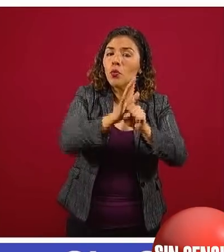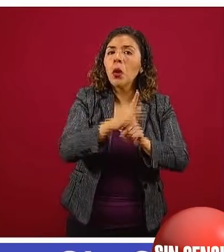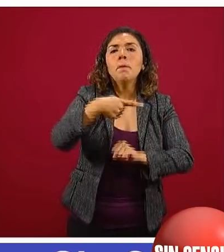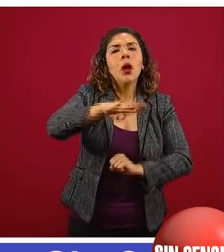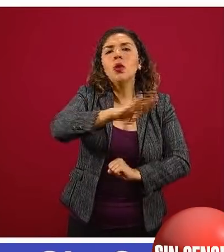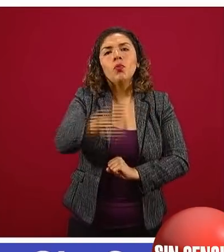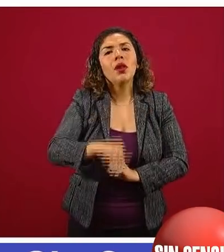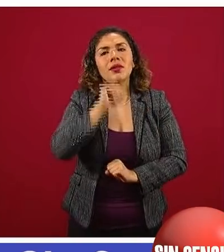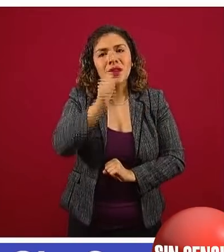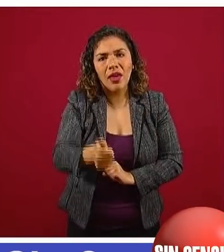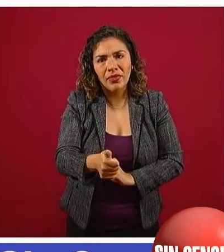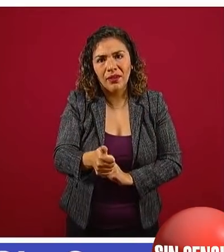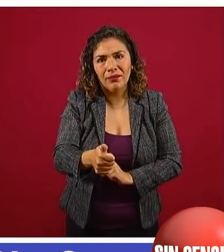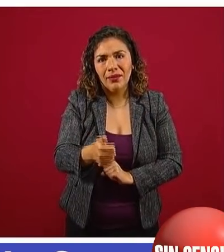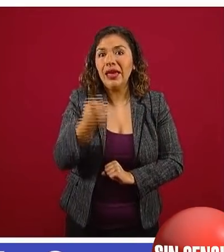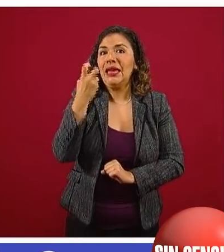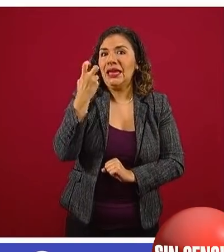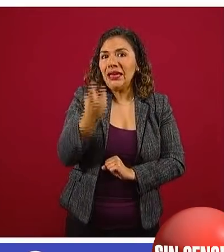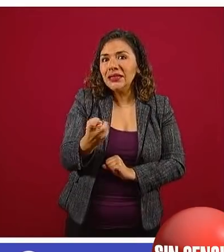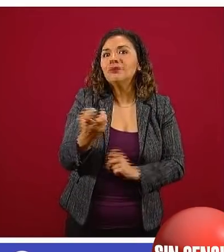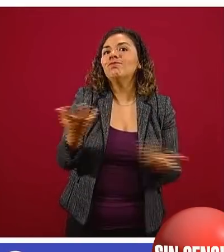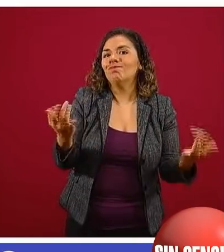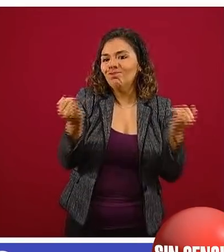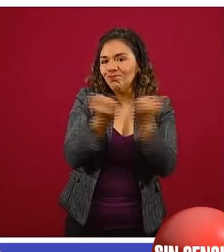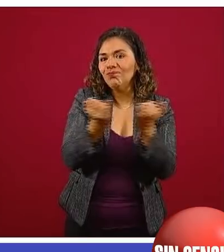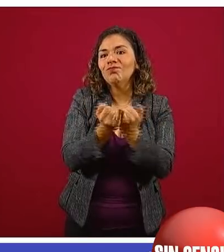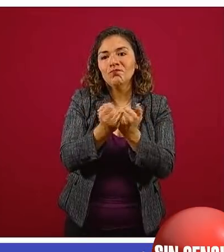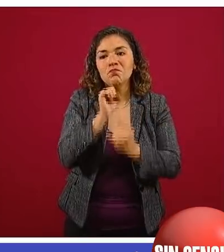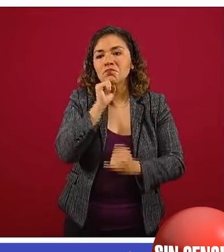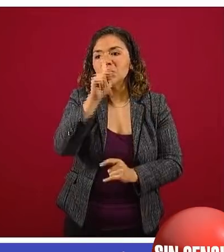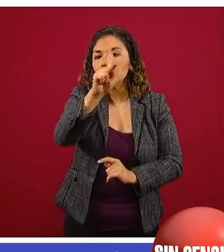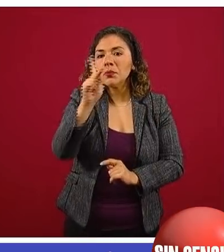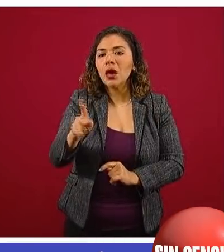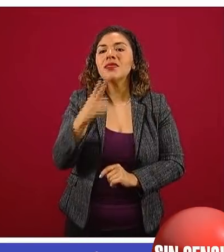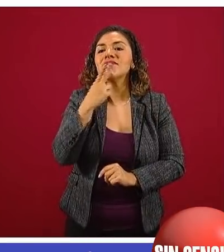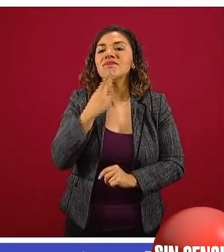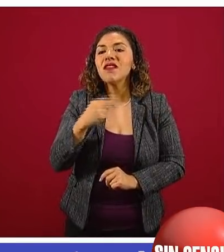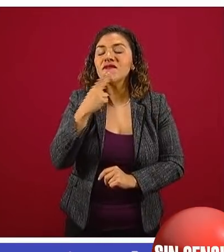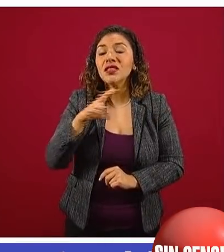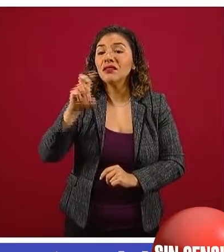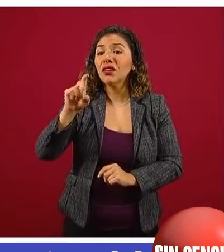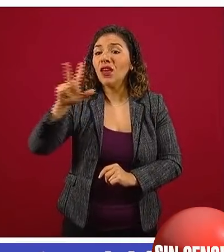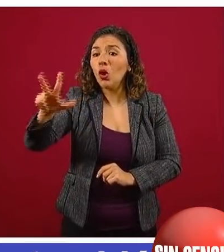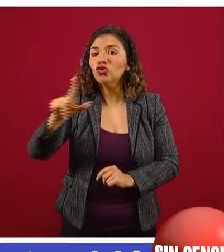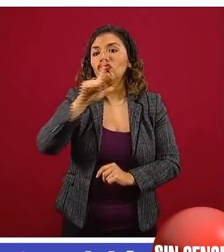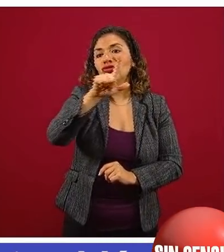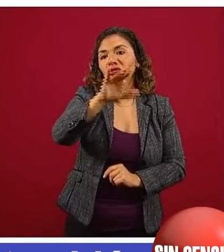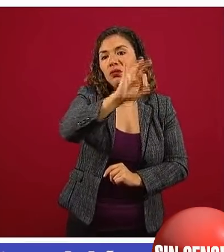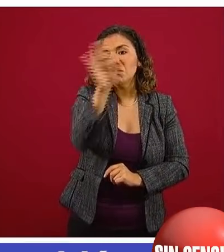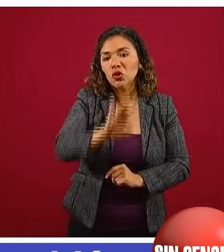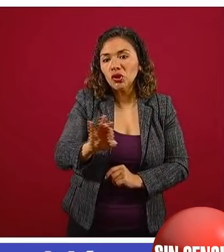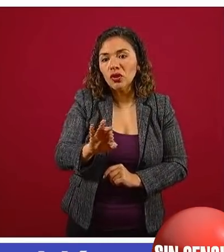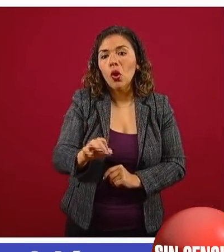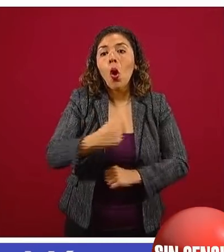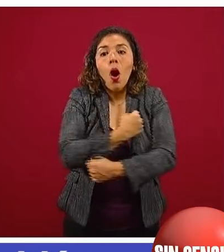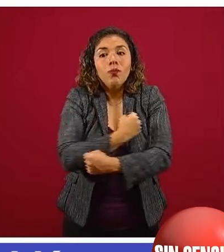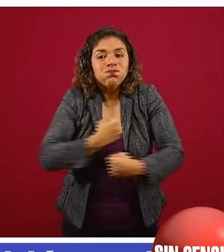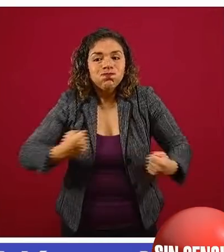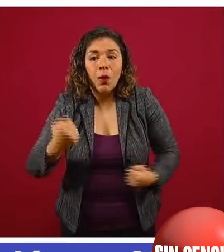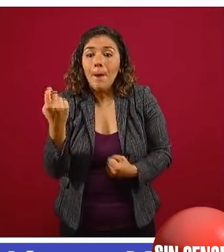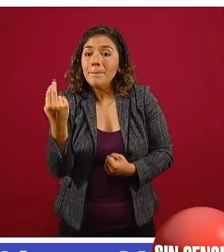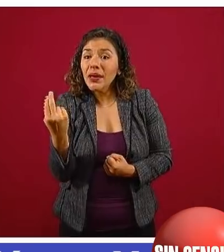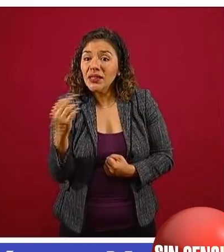fallecieron. Esto es también el caso de diabetes, 38 contra 17%,